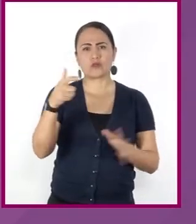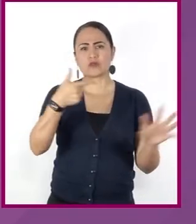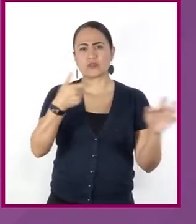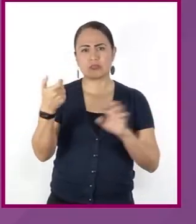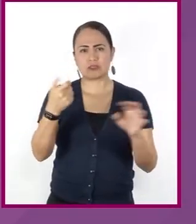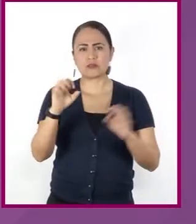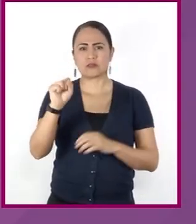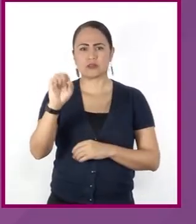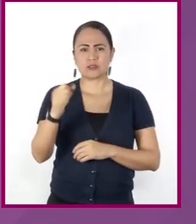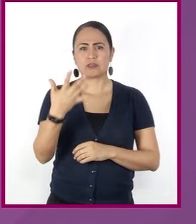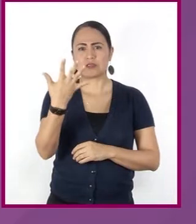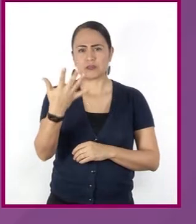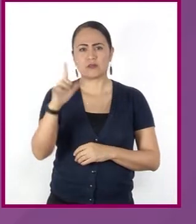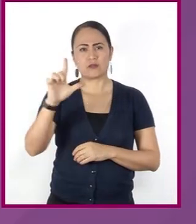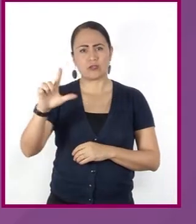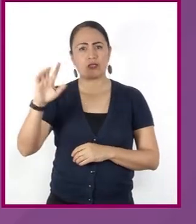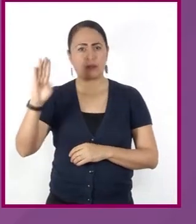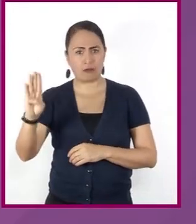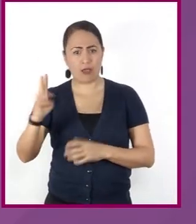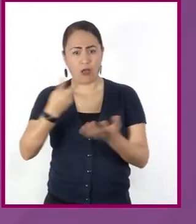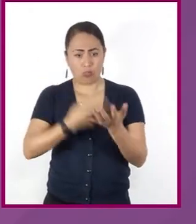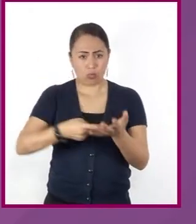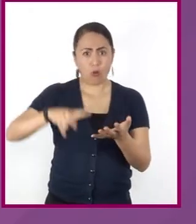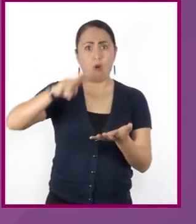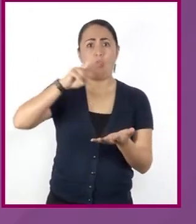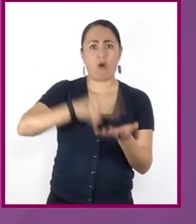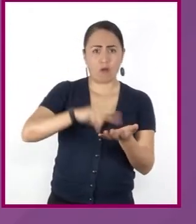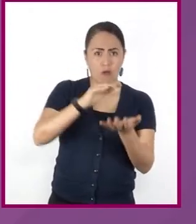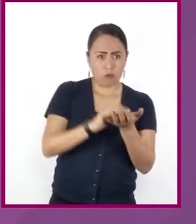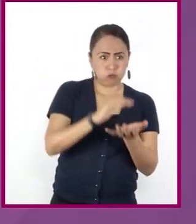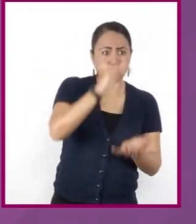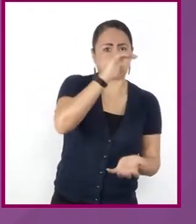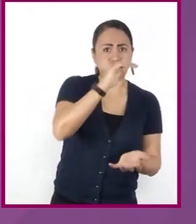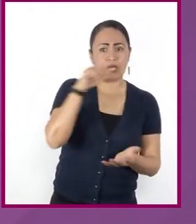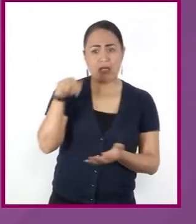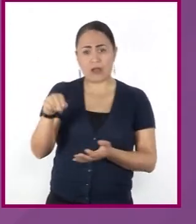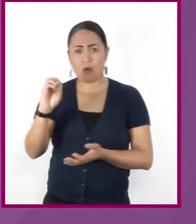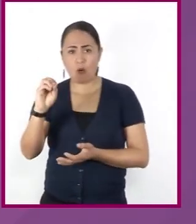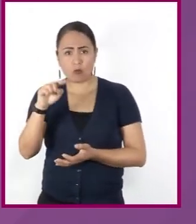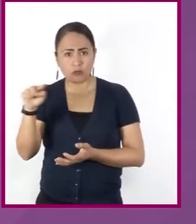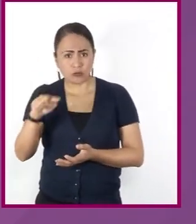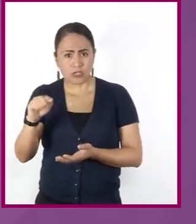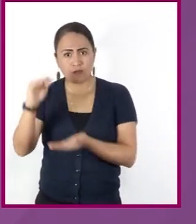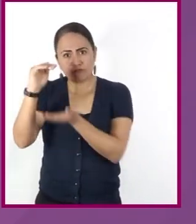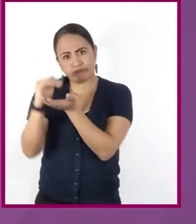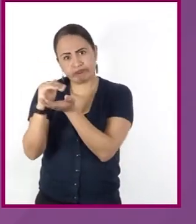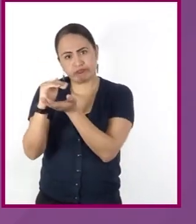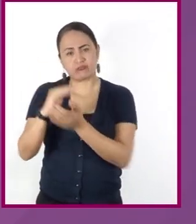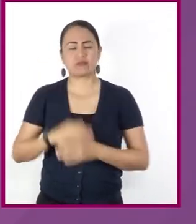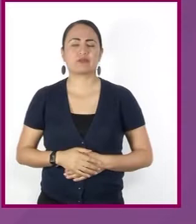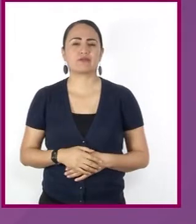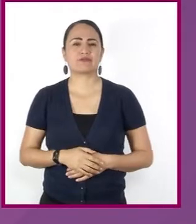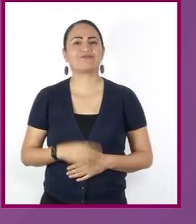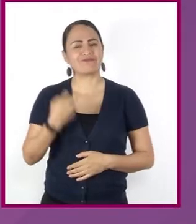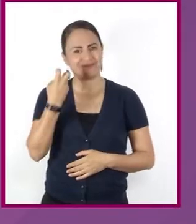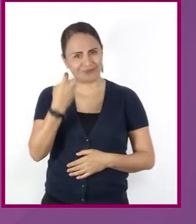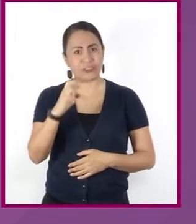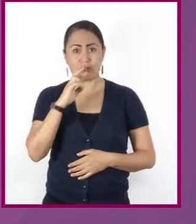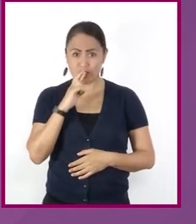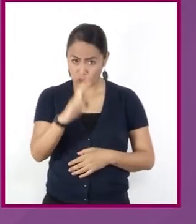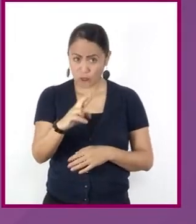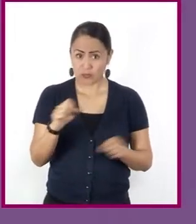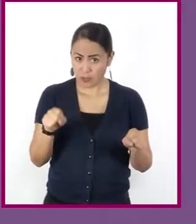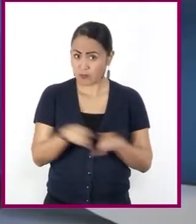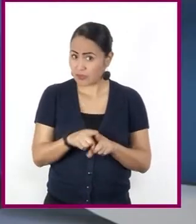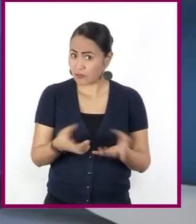2.775 libras contiene el doble de producto que el bote en onzas. Reto resuelto. ¿Obtuvieron el mismo